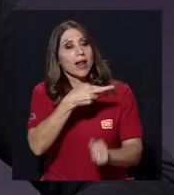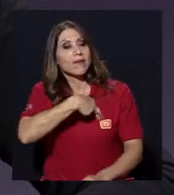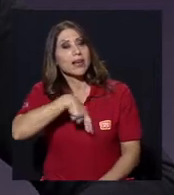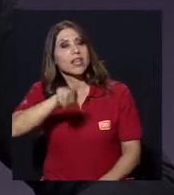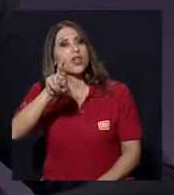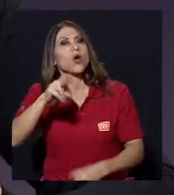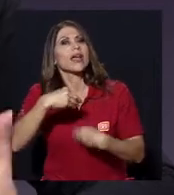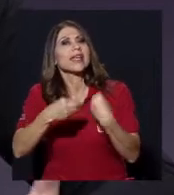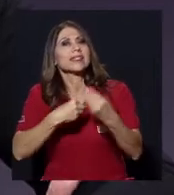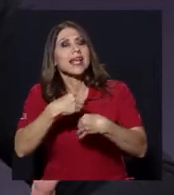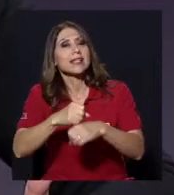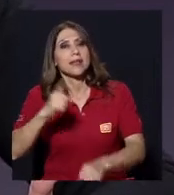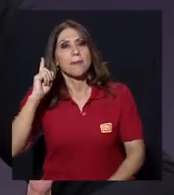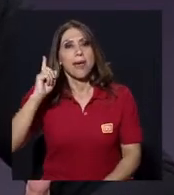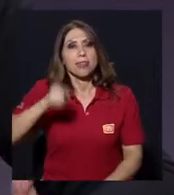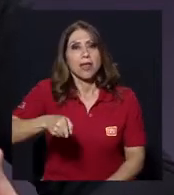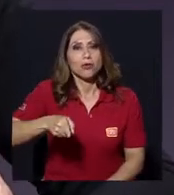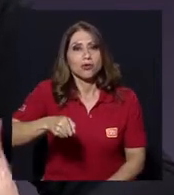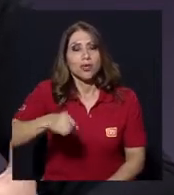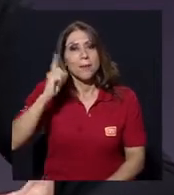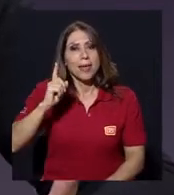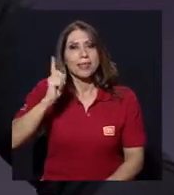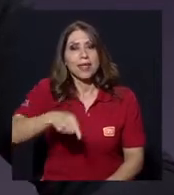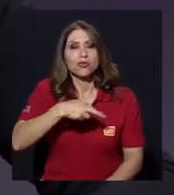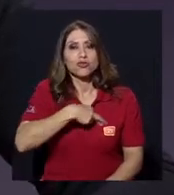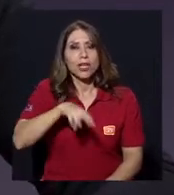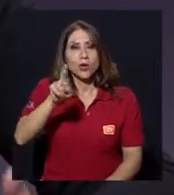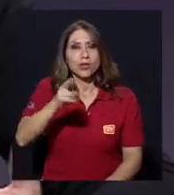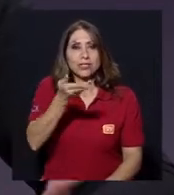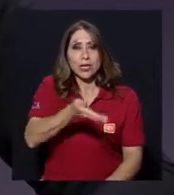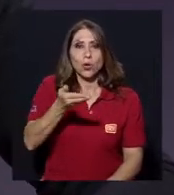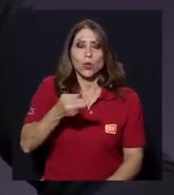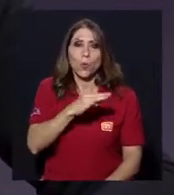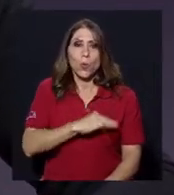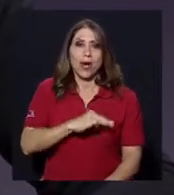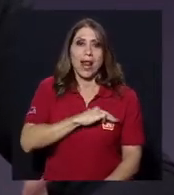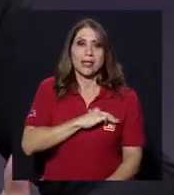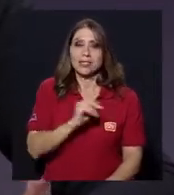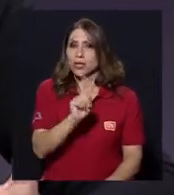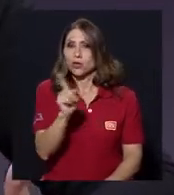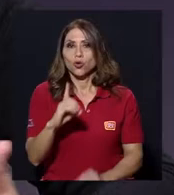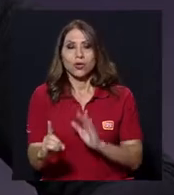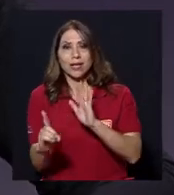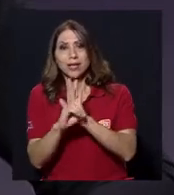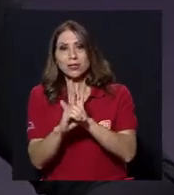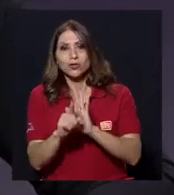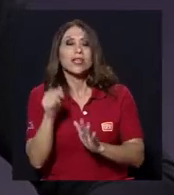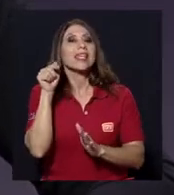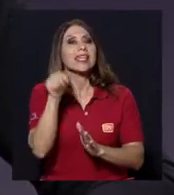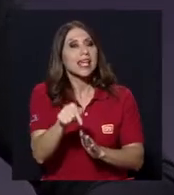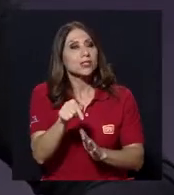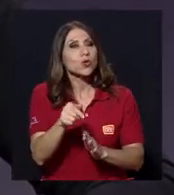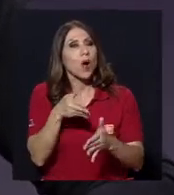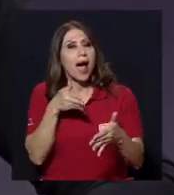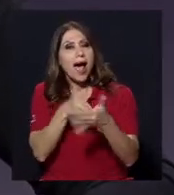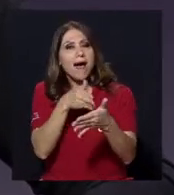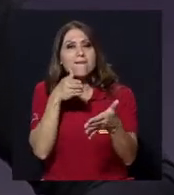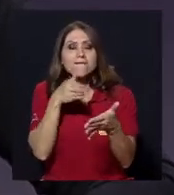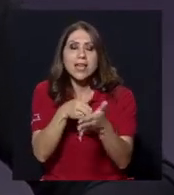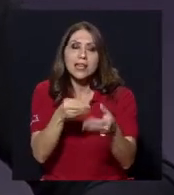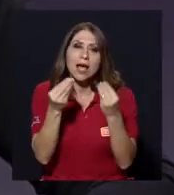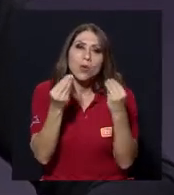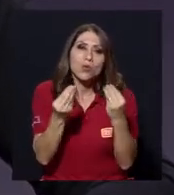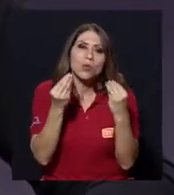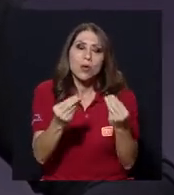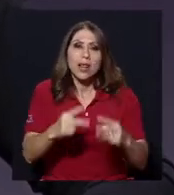mandatos, y son mandatos religiosos, son cuestiones morales, no son derechos. Y eso afecta fundamentalmente la vida